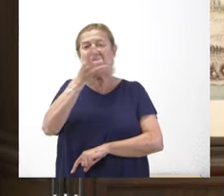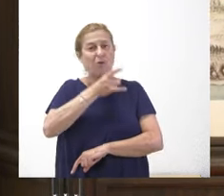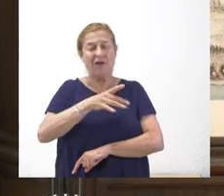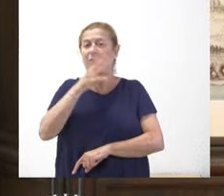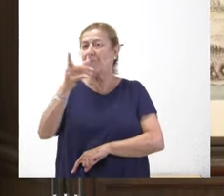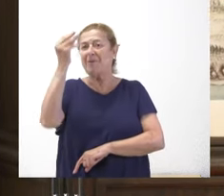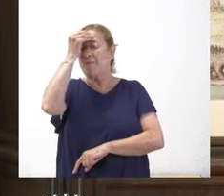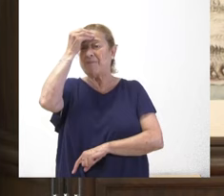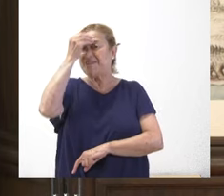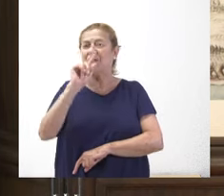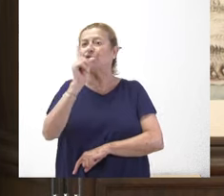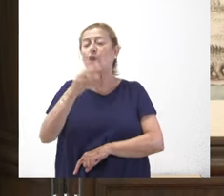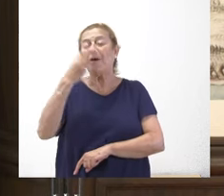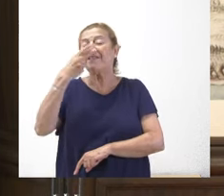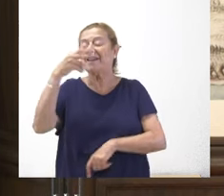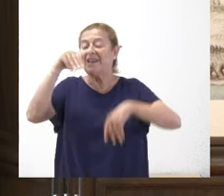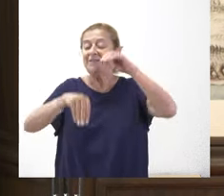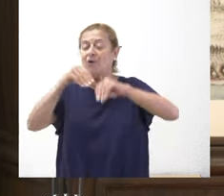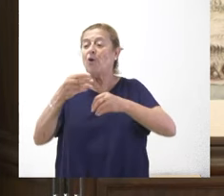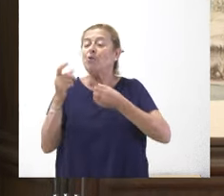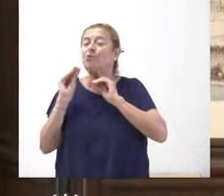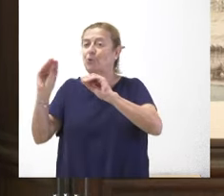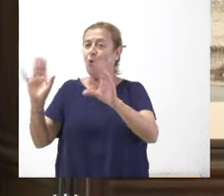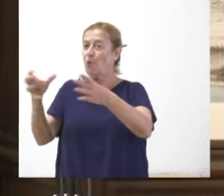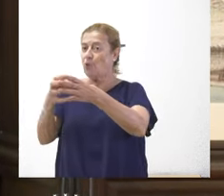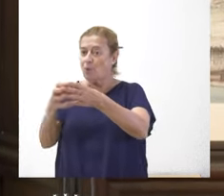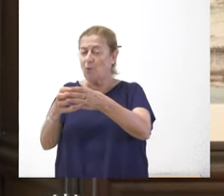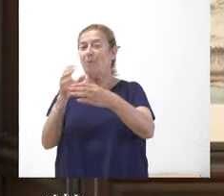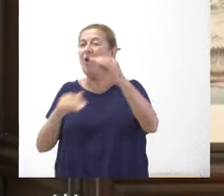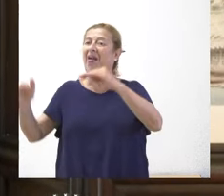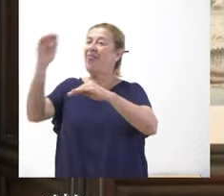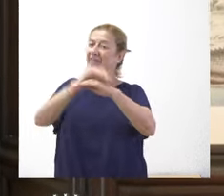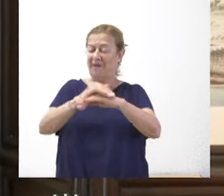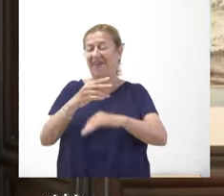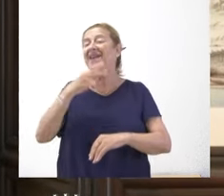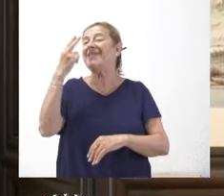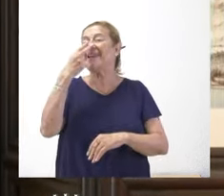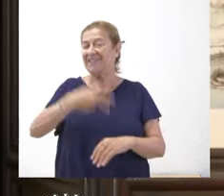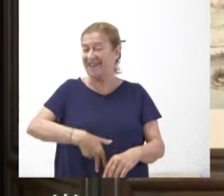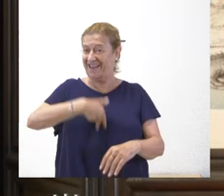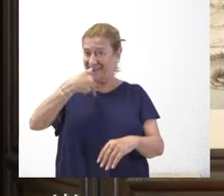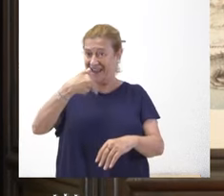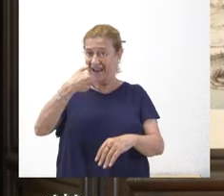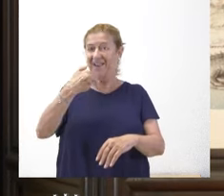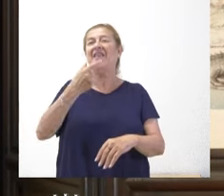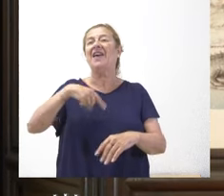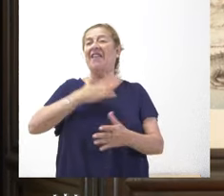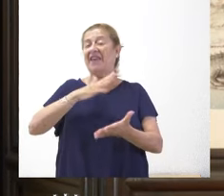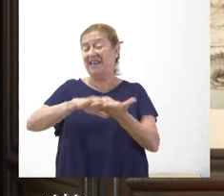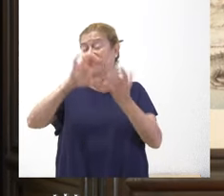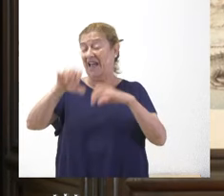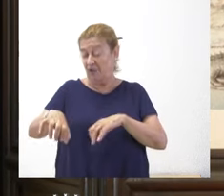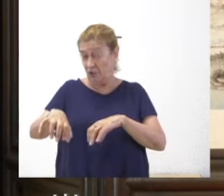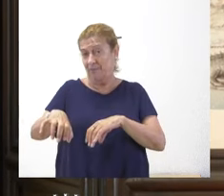pensado en los intereses electorales de su partido por encima de los intereses generales de los Castellanos y